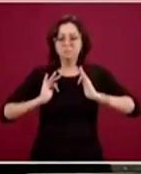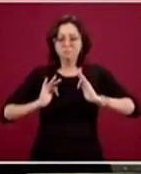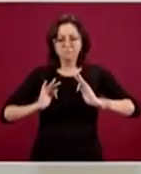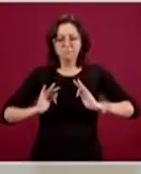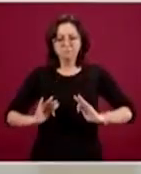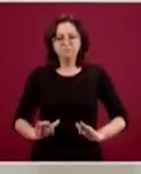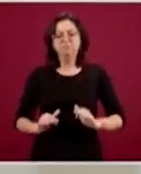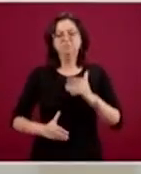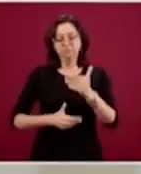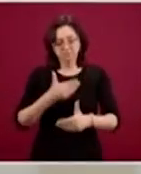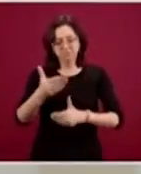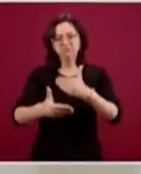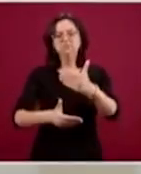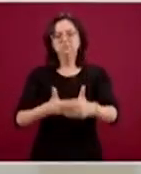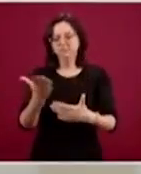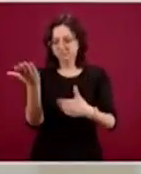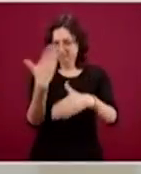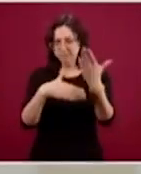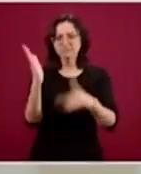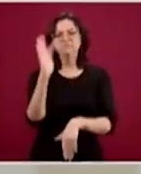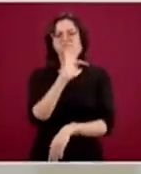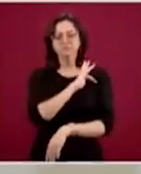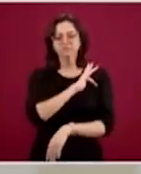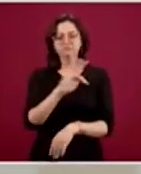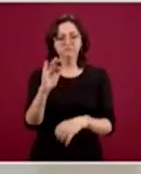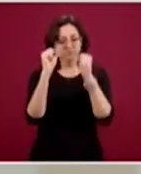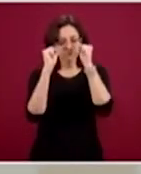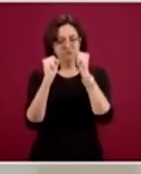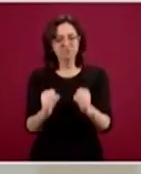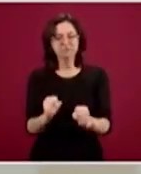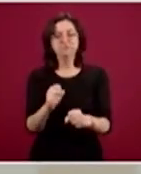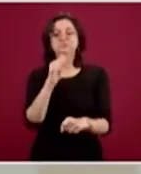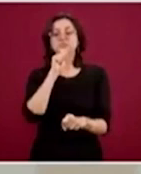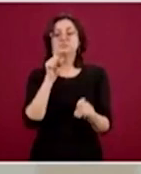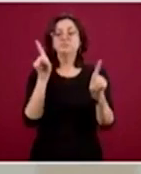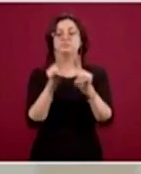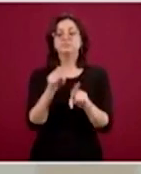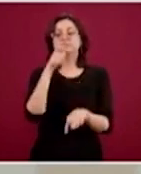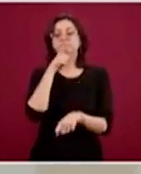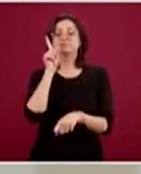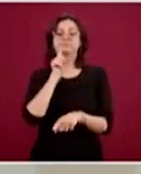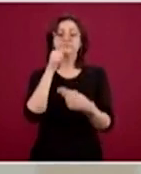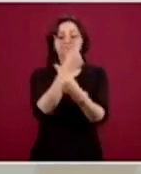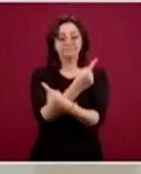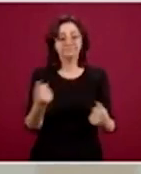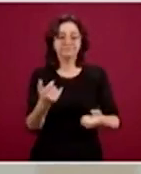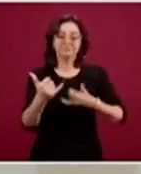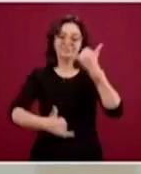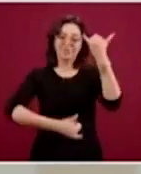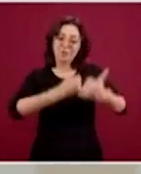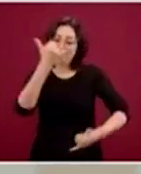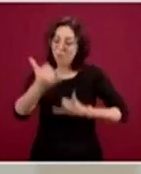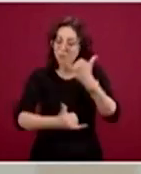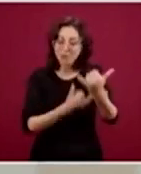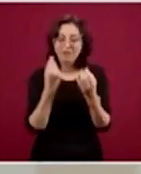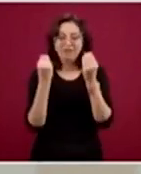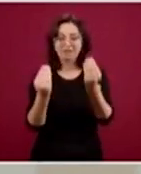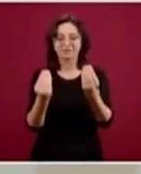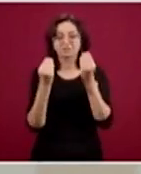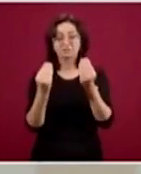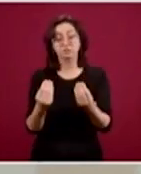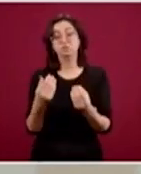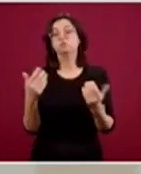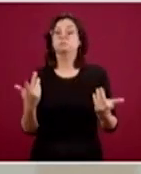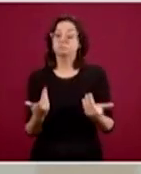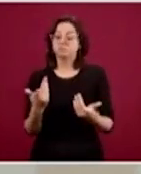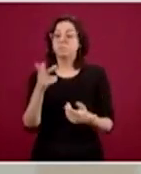que vamos a salir de esto pronto. También queremos decirles a los niños que jueguen mucho, que sean